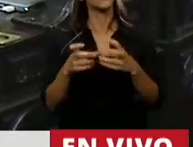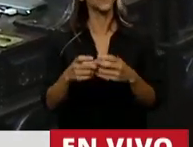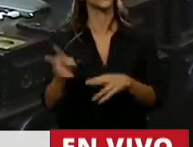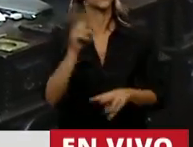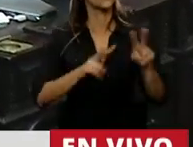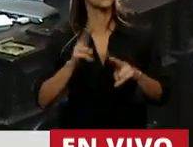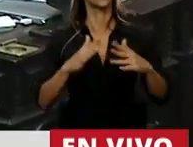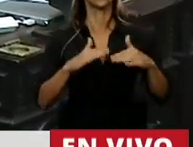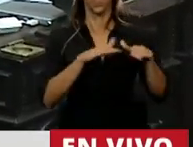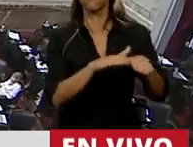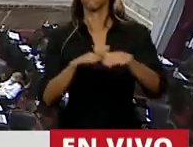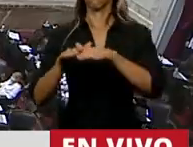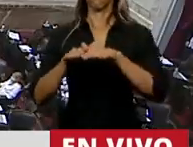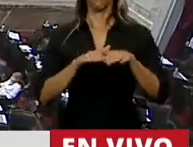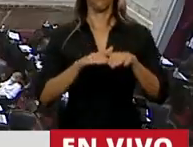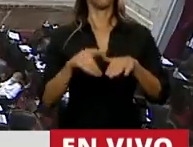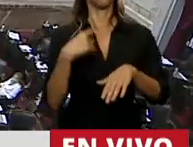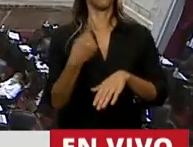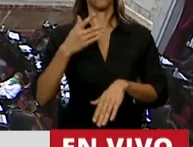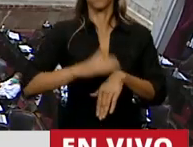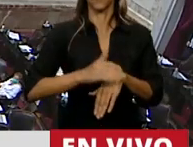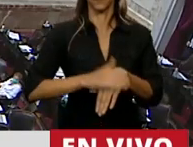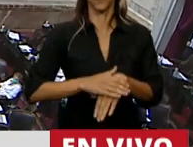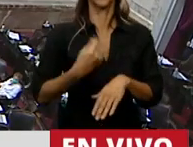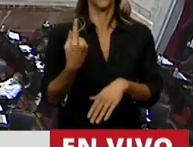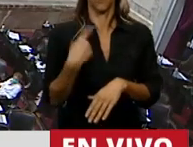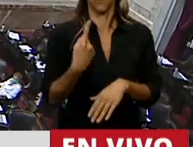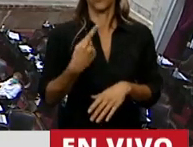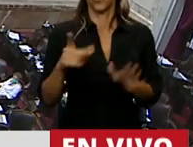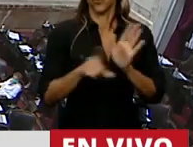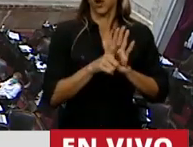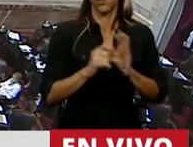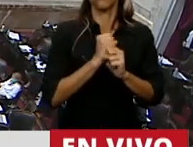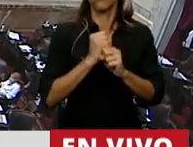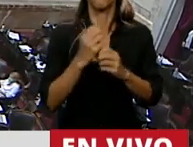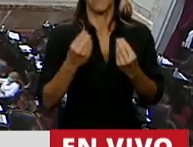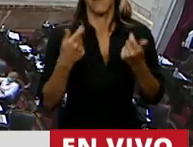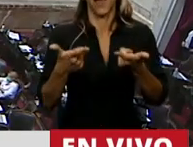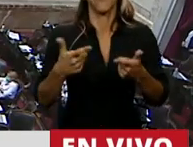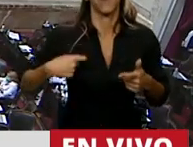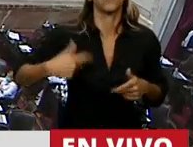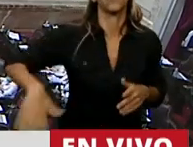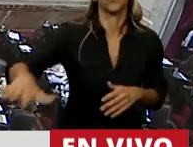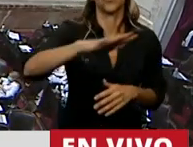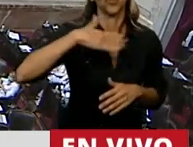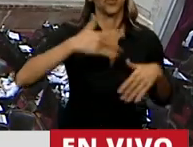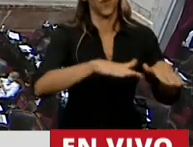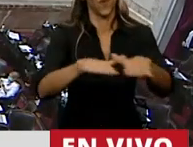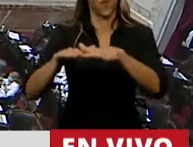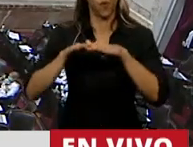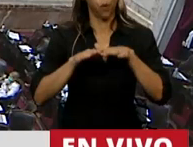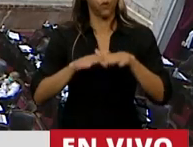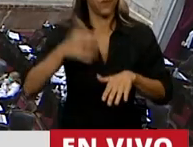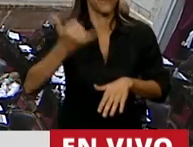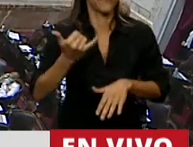equilibrio. Tenemos la enorme responsabilidad de legislar logrando esos equilibrios que la construcción sociocultural, los dogmas y